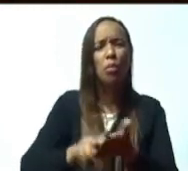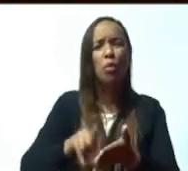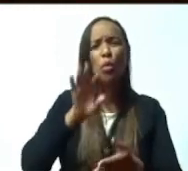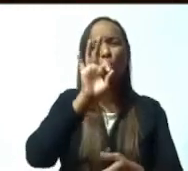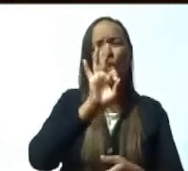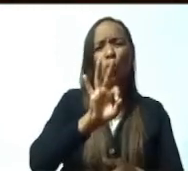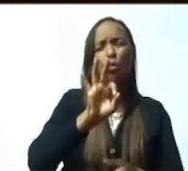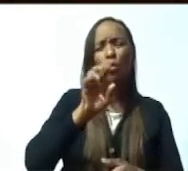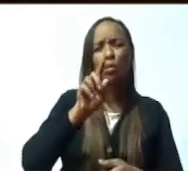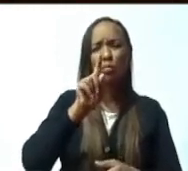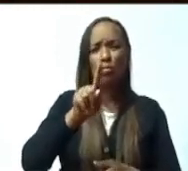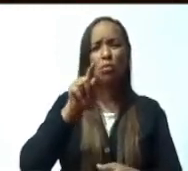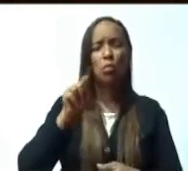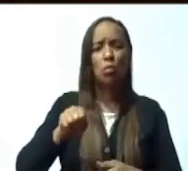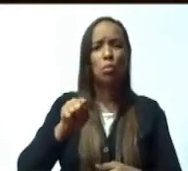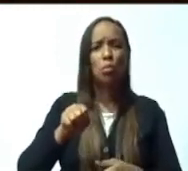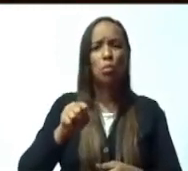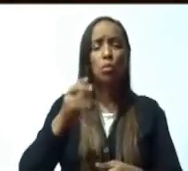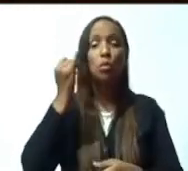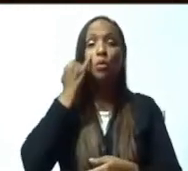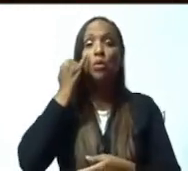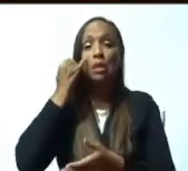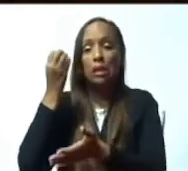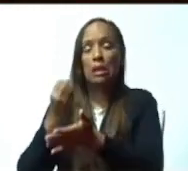¿Por qué no nos preocupamos